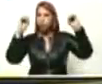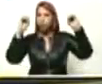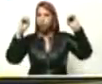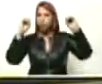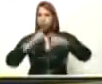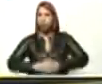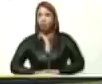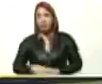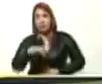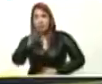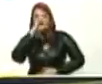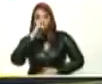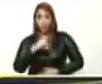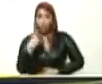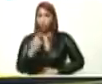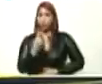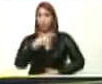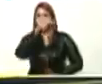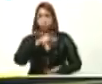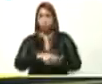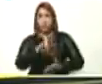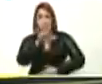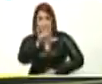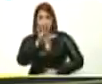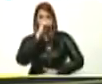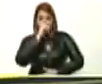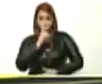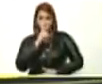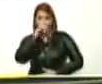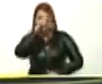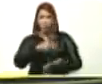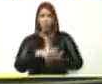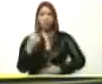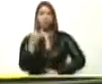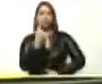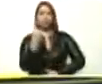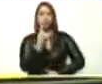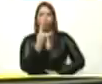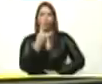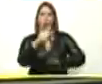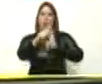en los 5 años, aprobaron, en 5 años, aprobaron, una sola ley,